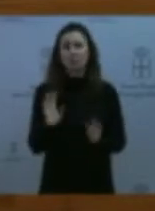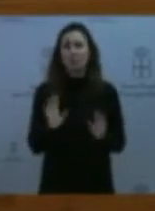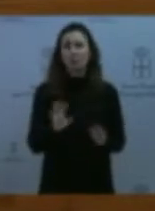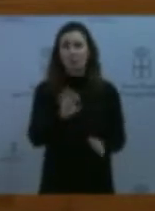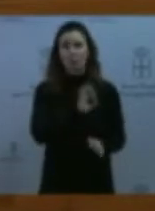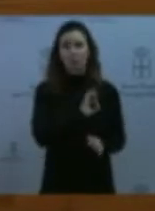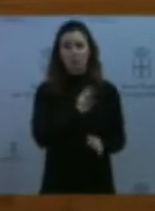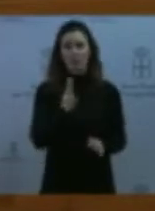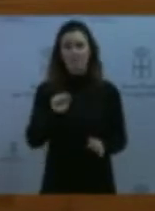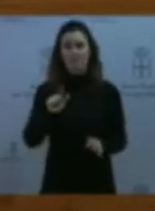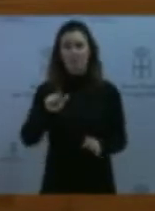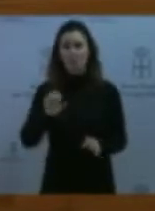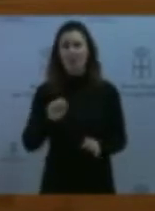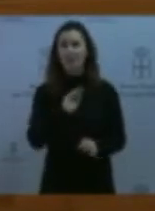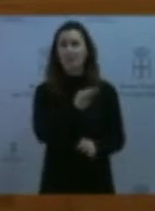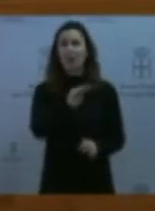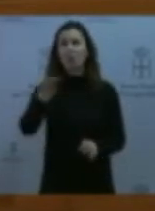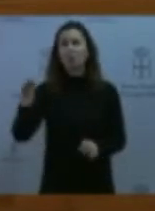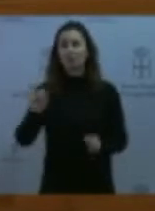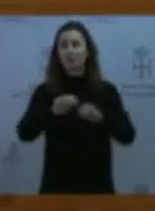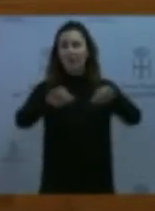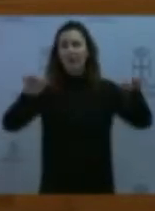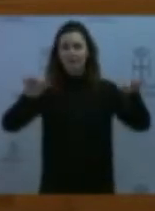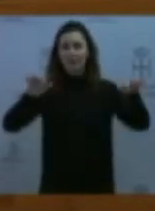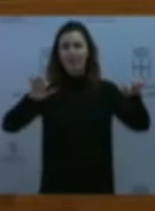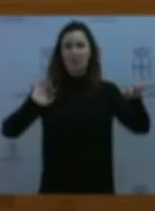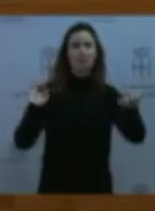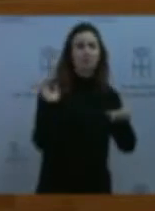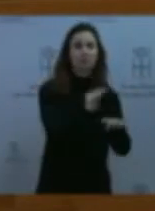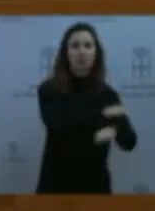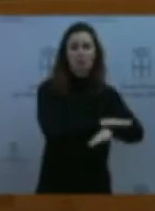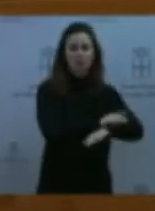al Gobierno. En todo caso,